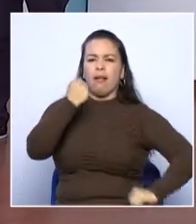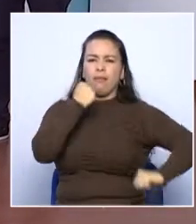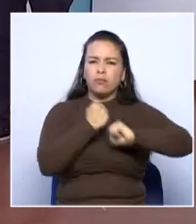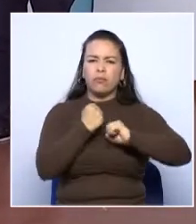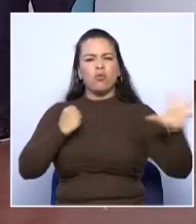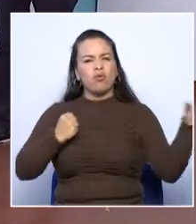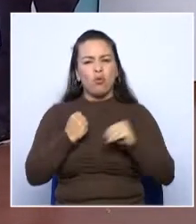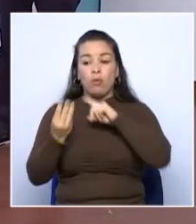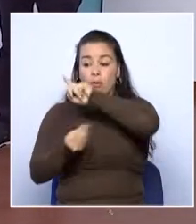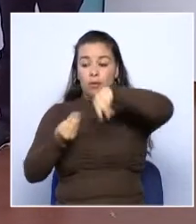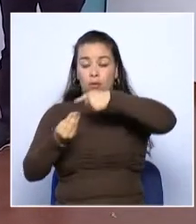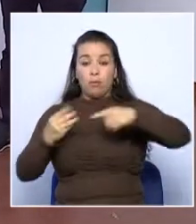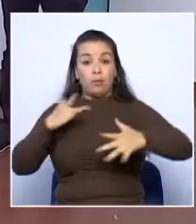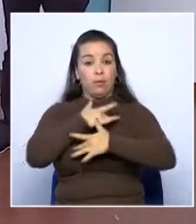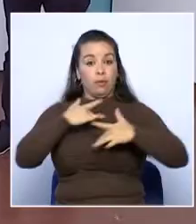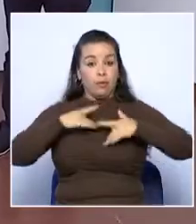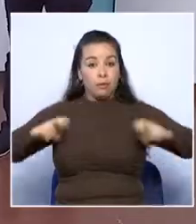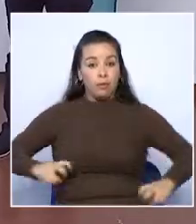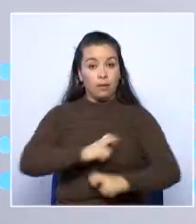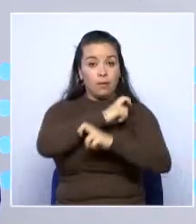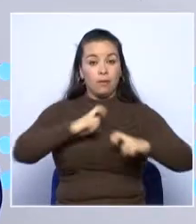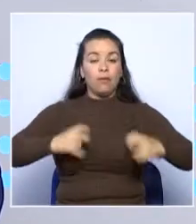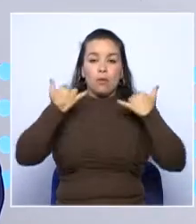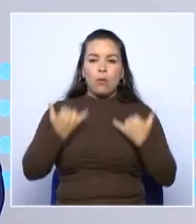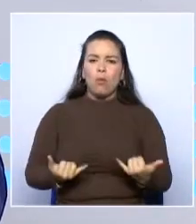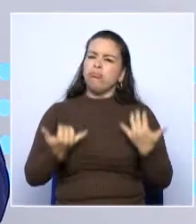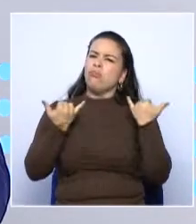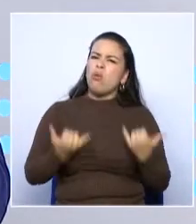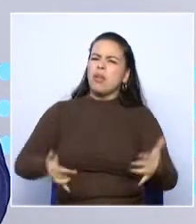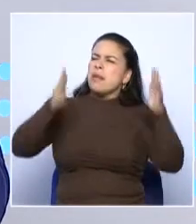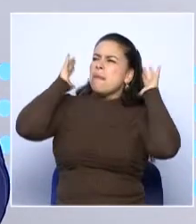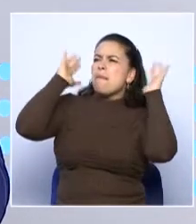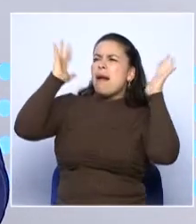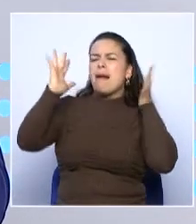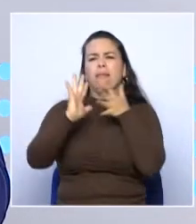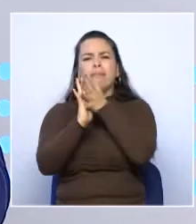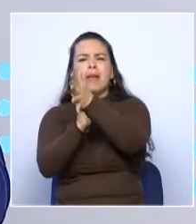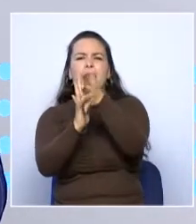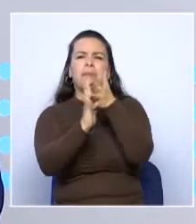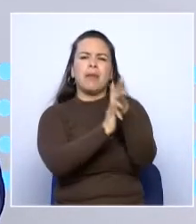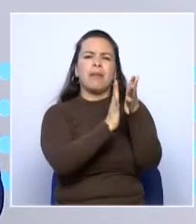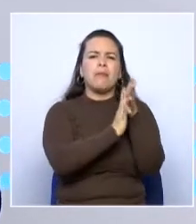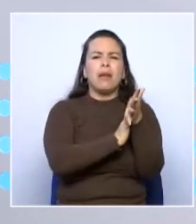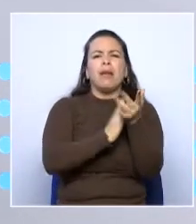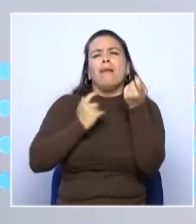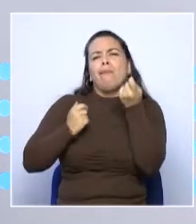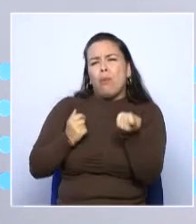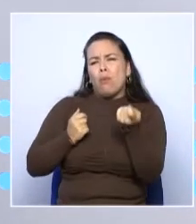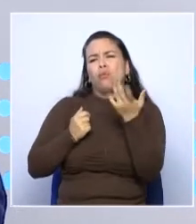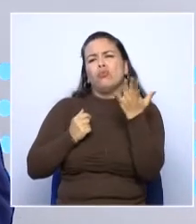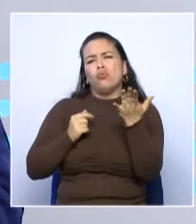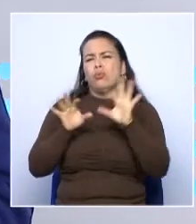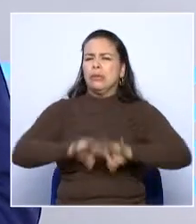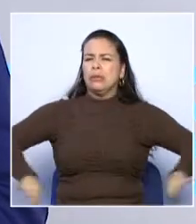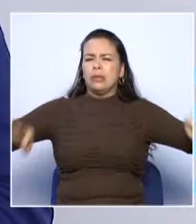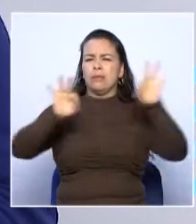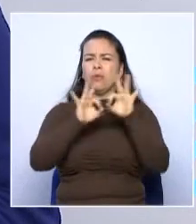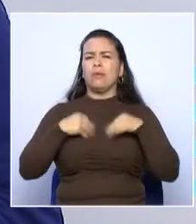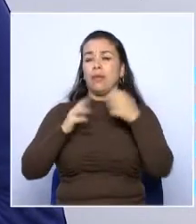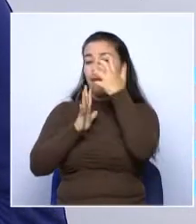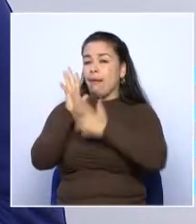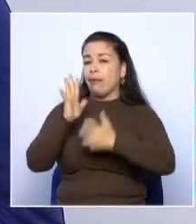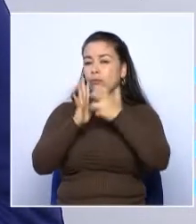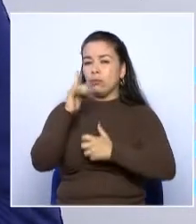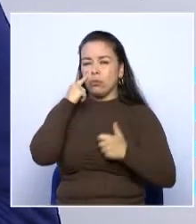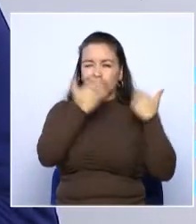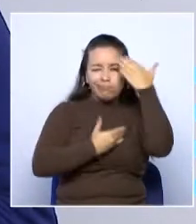todo el equipo de médicos del Parque de la Salud, y hoy vamos a hablar un poco de esa parte importante de los estudios diagnósticos. Muchas